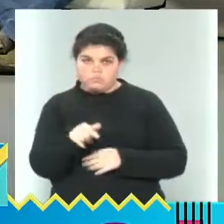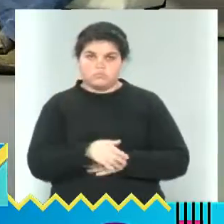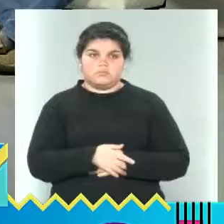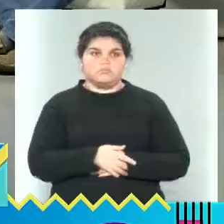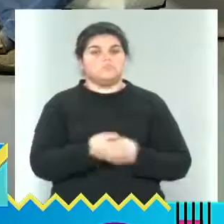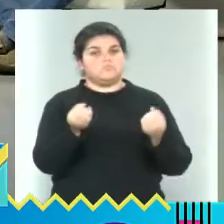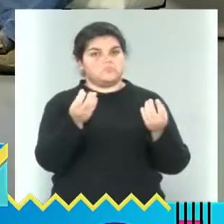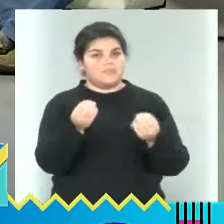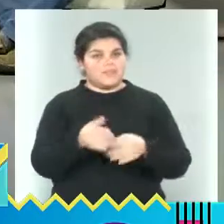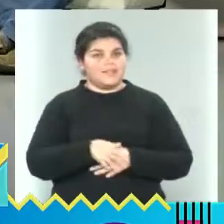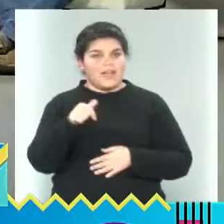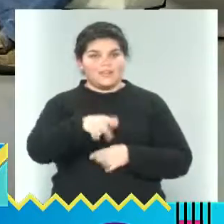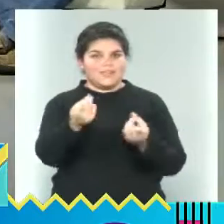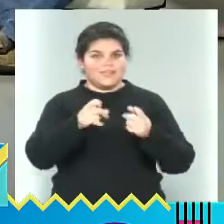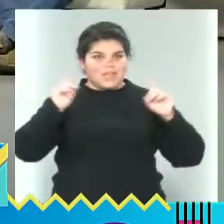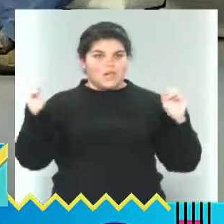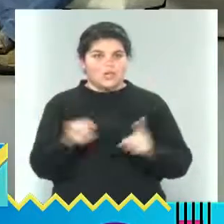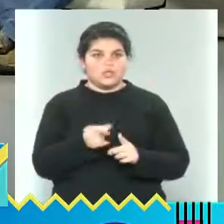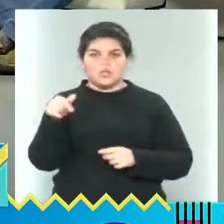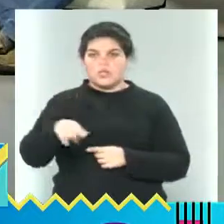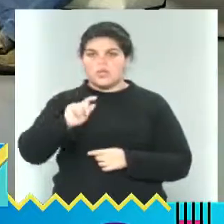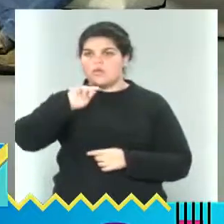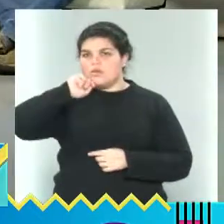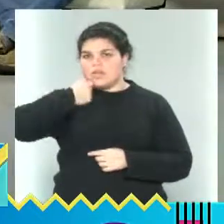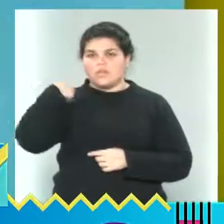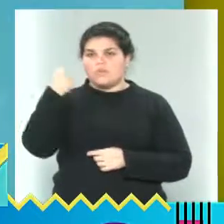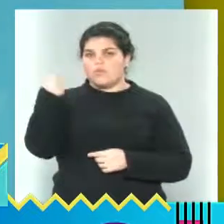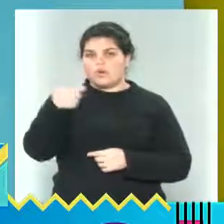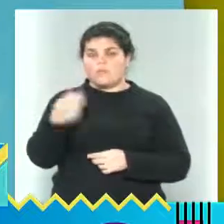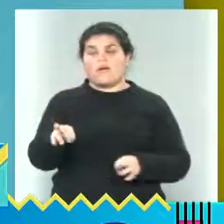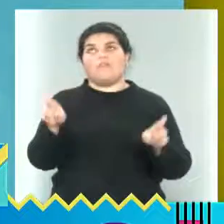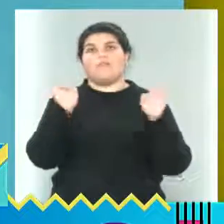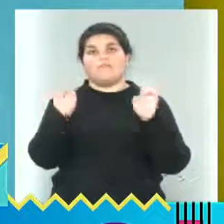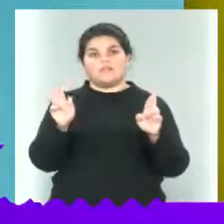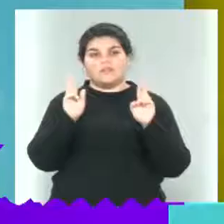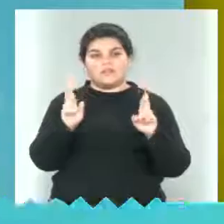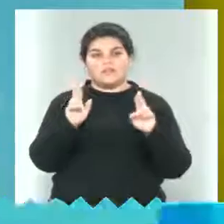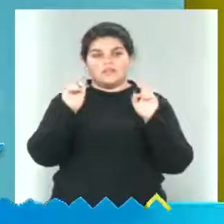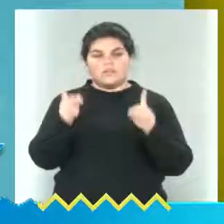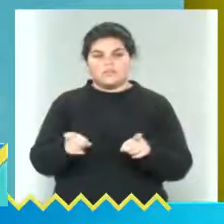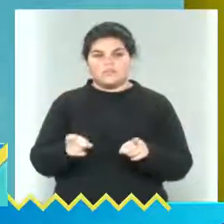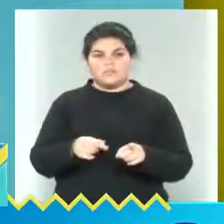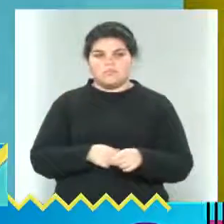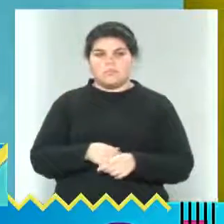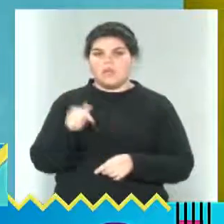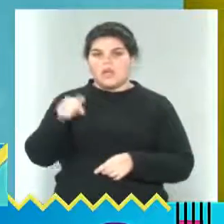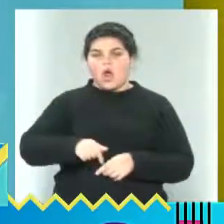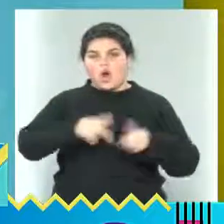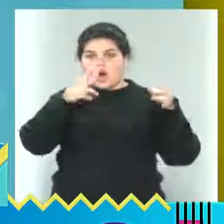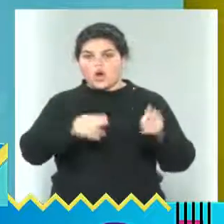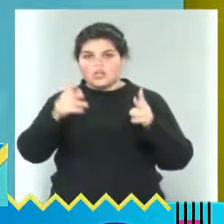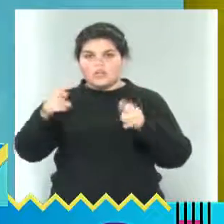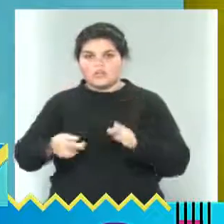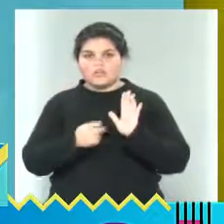Bueno, hay que ir cerrando. La verdad que ha sido un programa muy lindo. Ojalá hubiéramos podido también pasar los cortes, ¿no? Porque ha sido un programa que nos ha